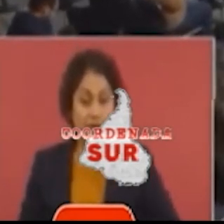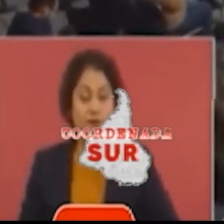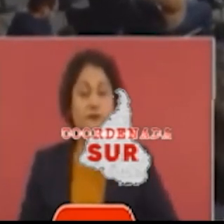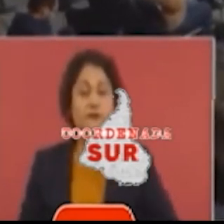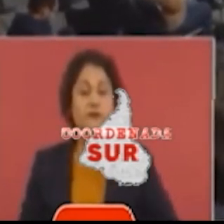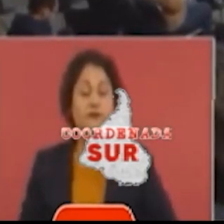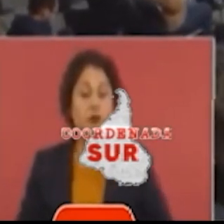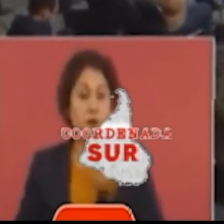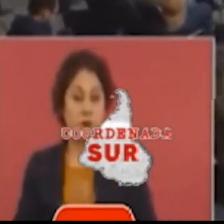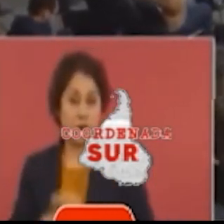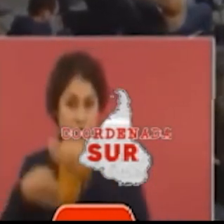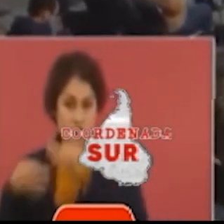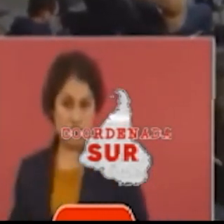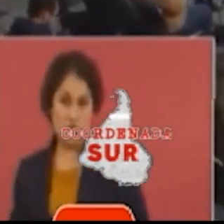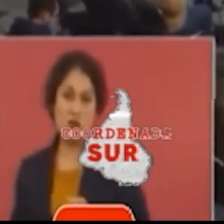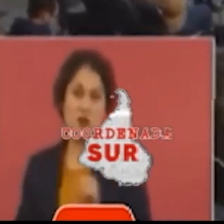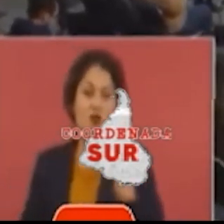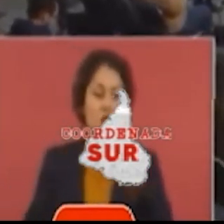el del Palacio y el de la Embajada.